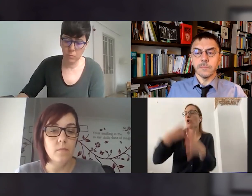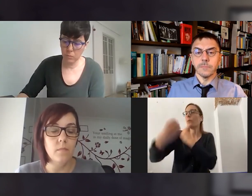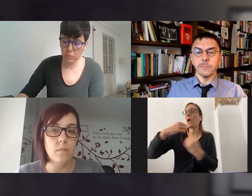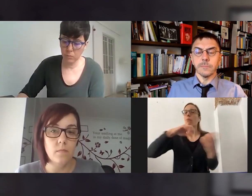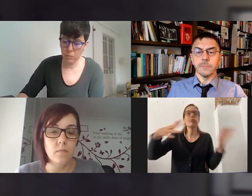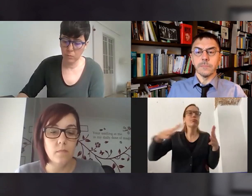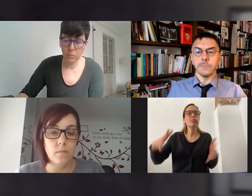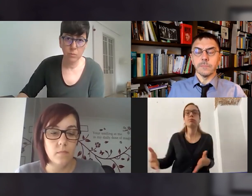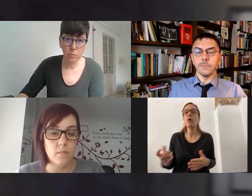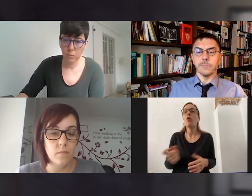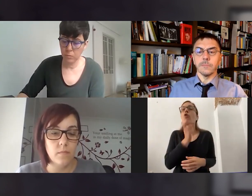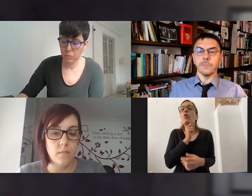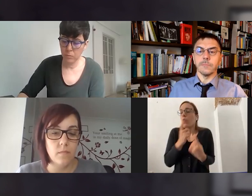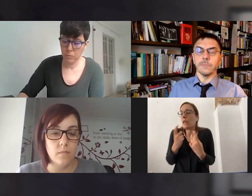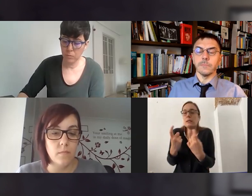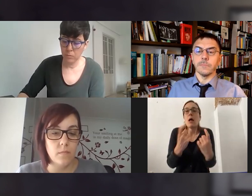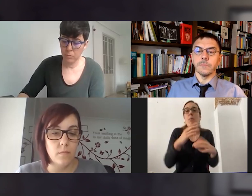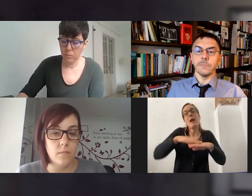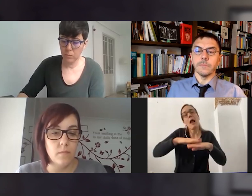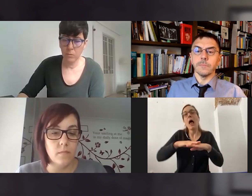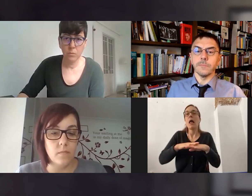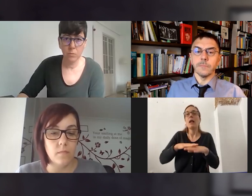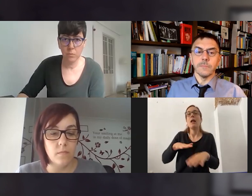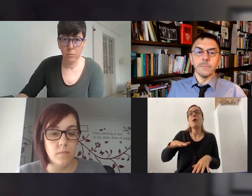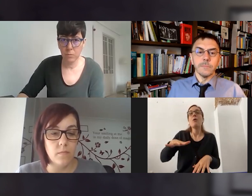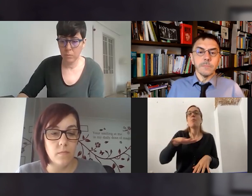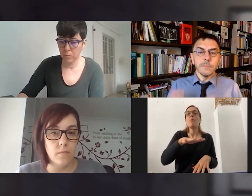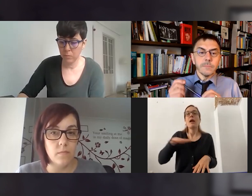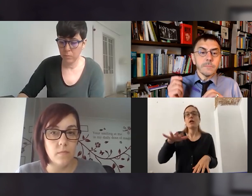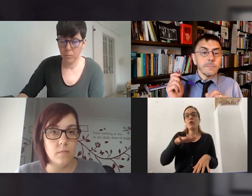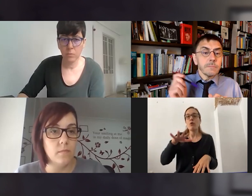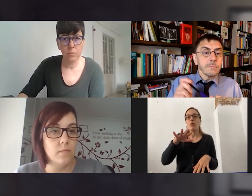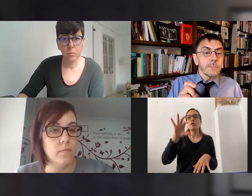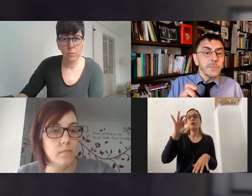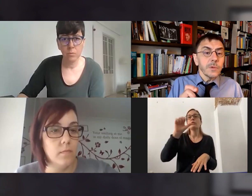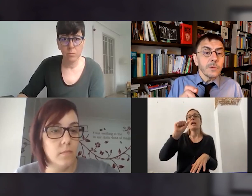que los de Barrio de Salamanca no sigan avanzando?